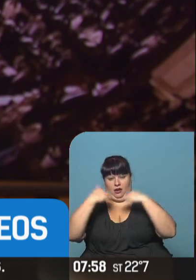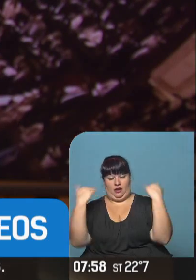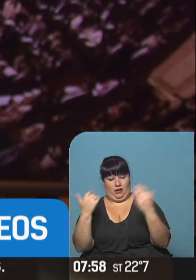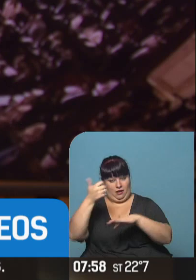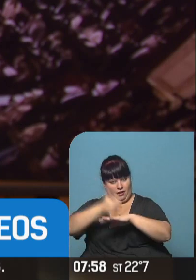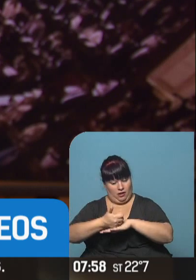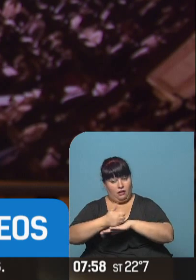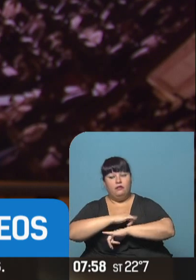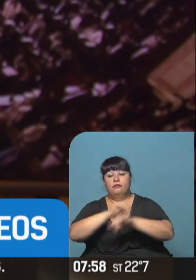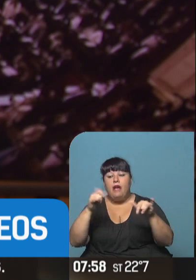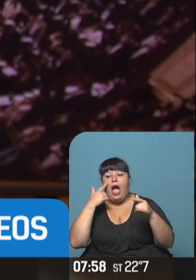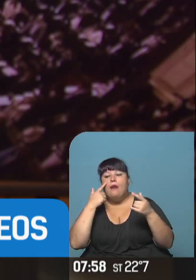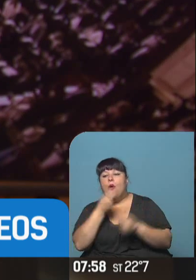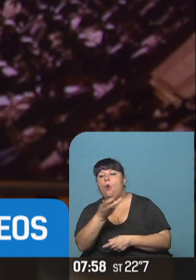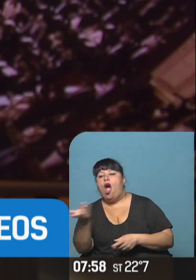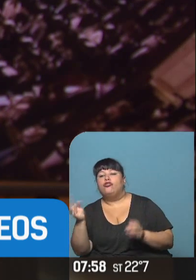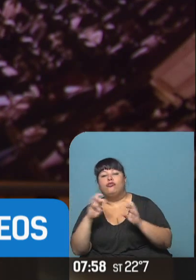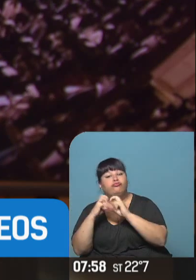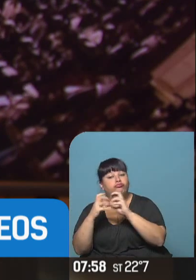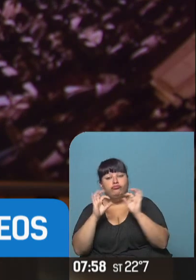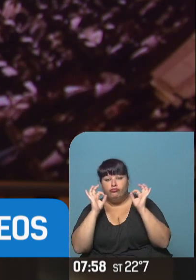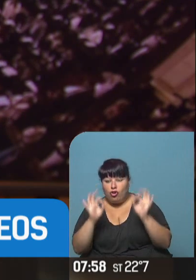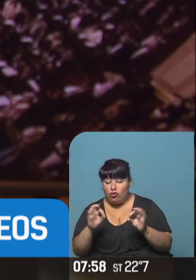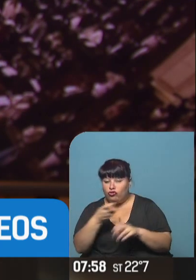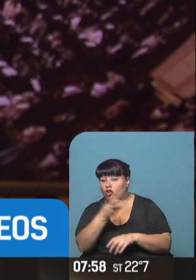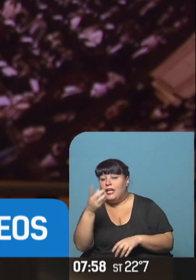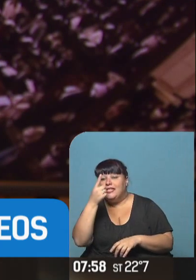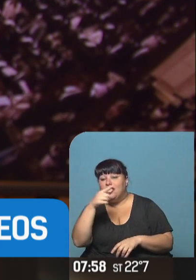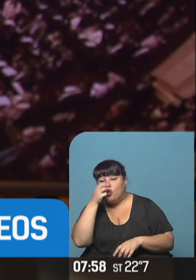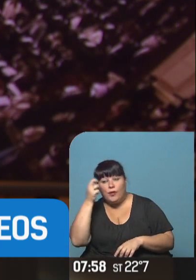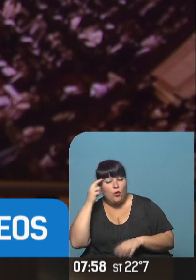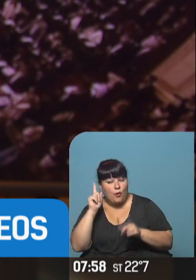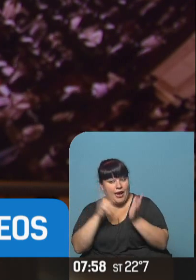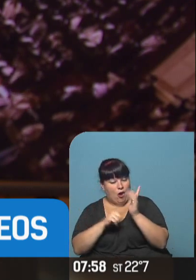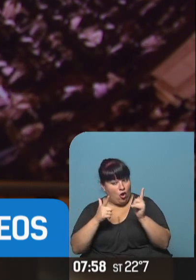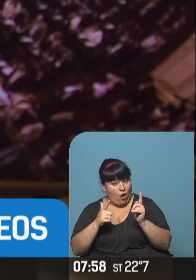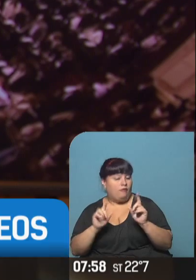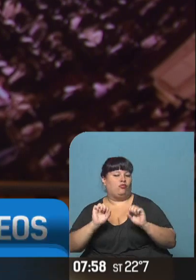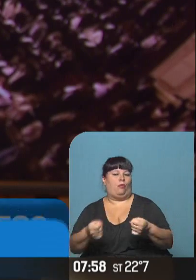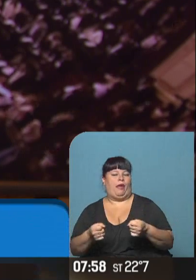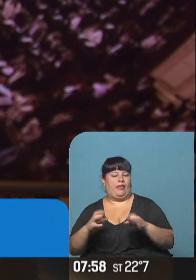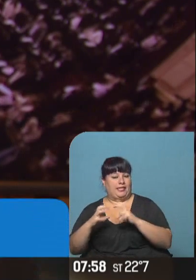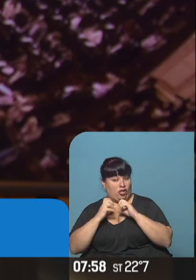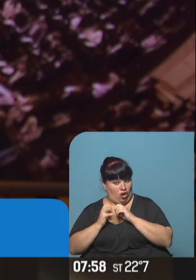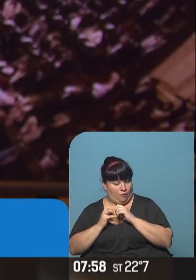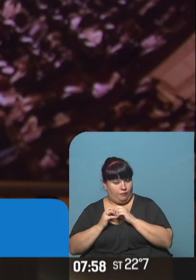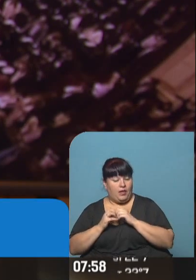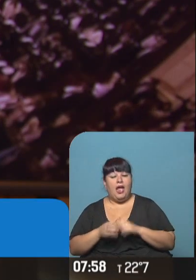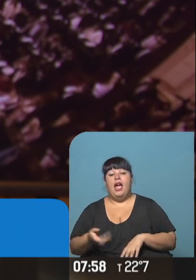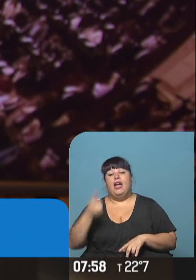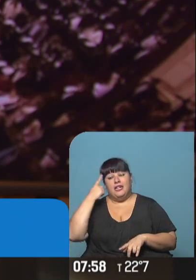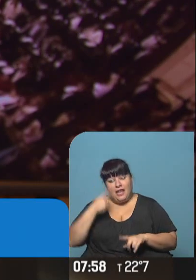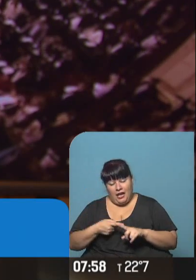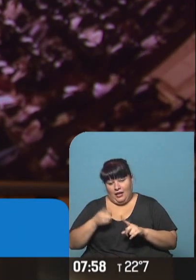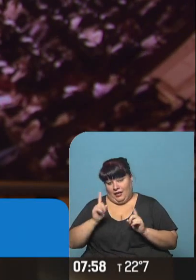estrado y dice, verifica el quórum, no hay los 129, no hay quórum reglamentario, levanta la sesión. Con el